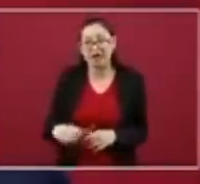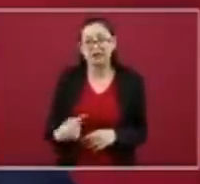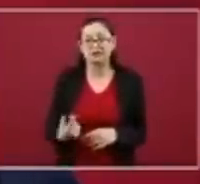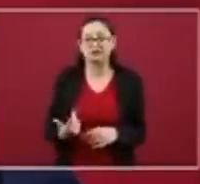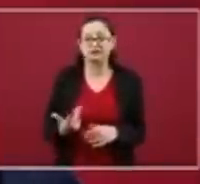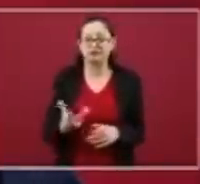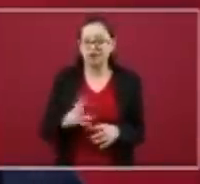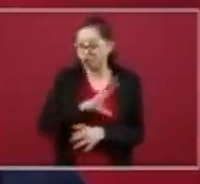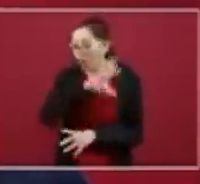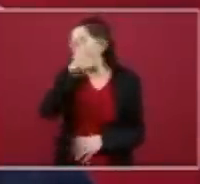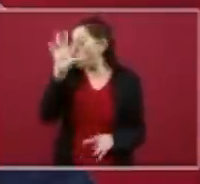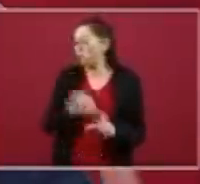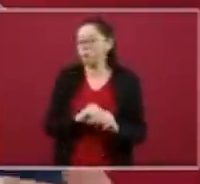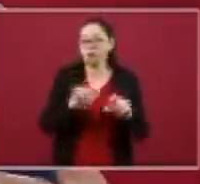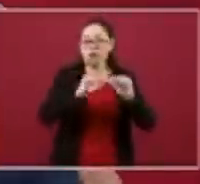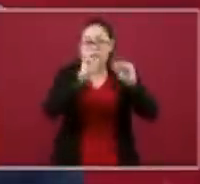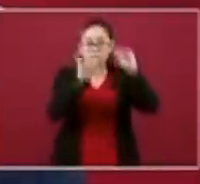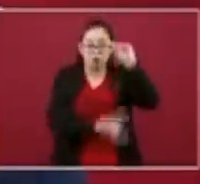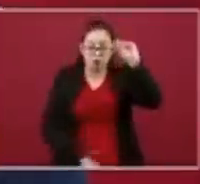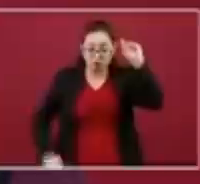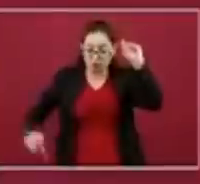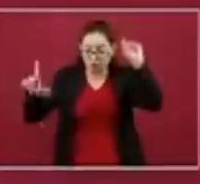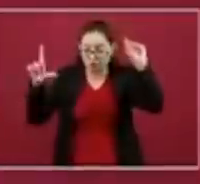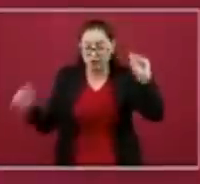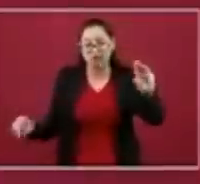en todo el país